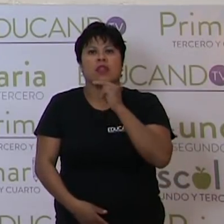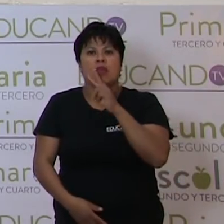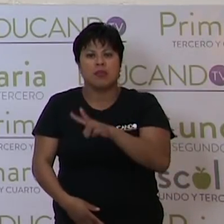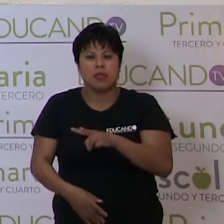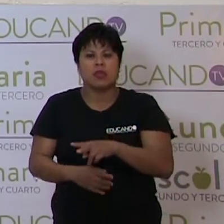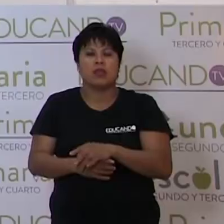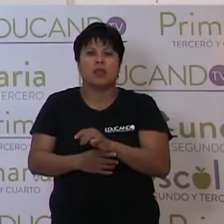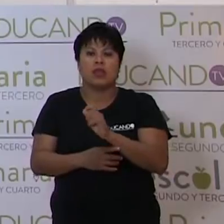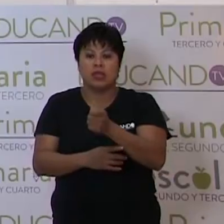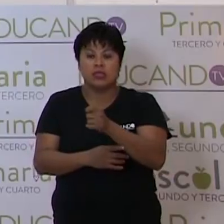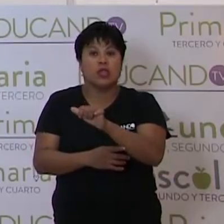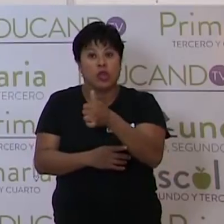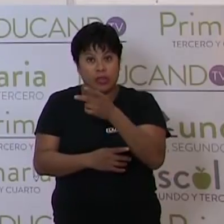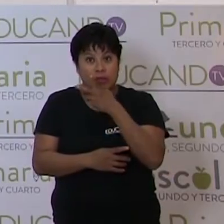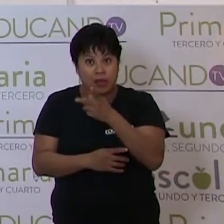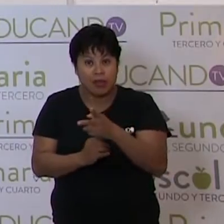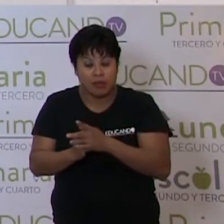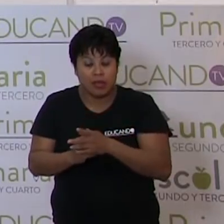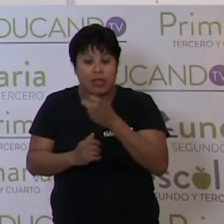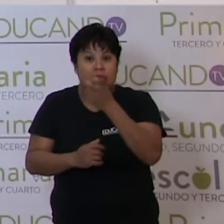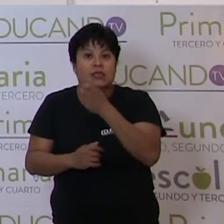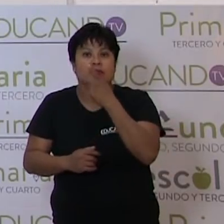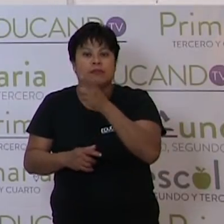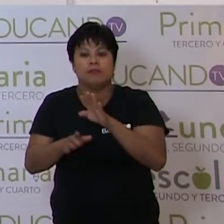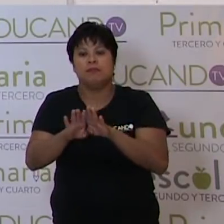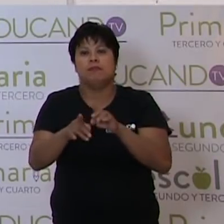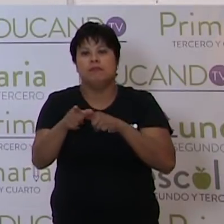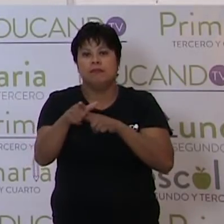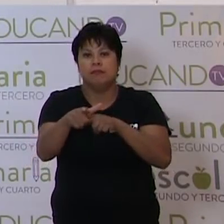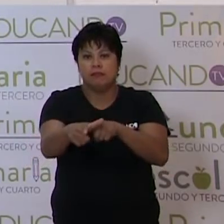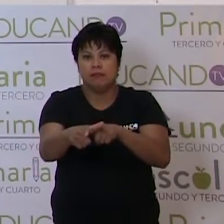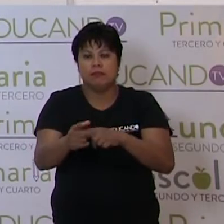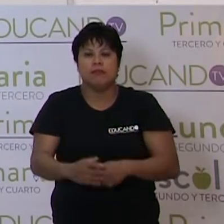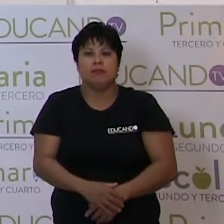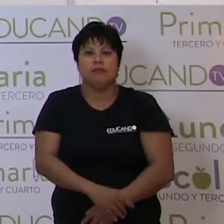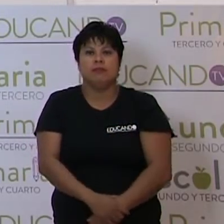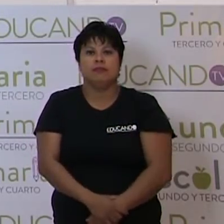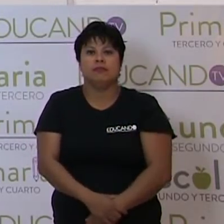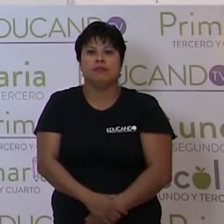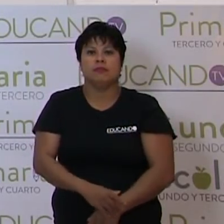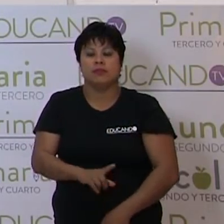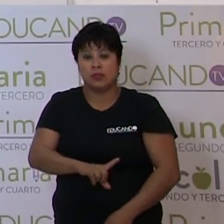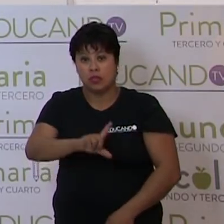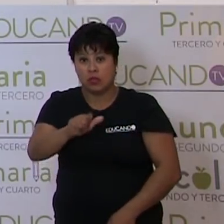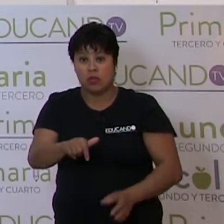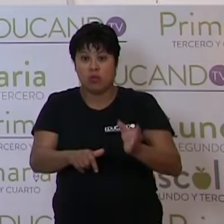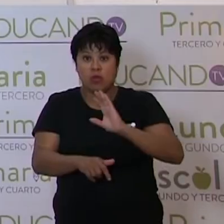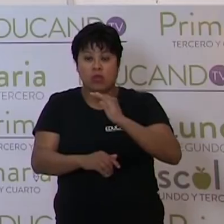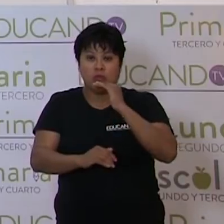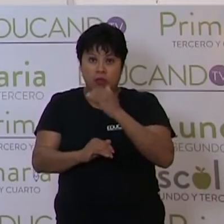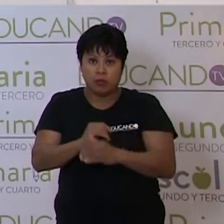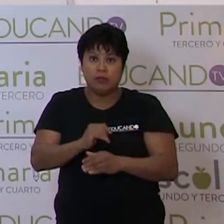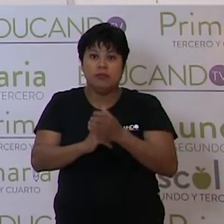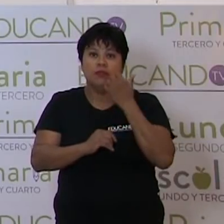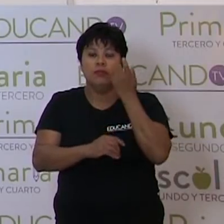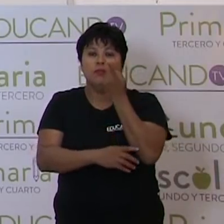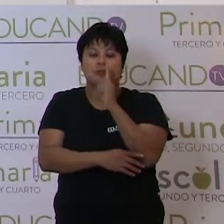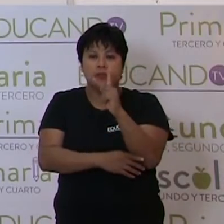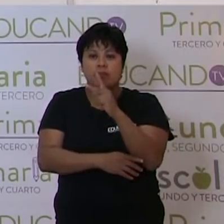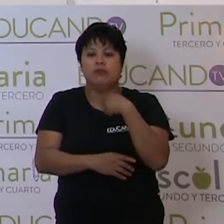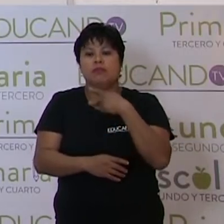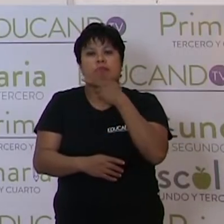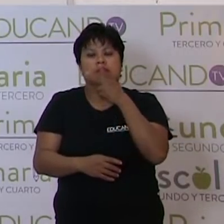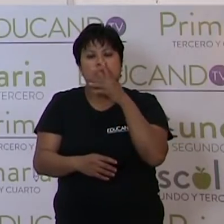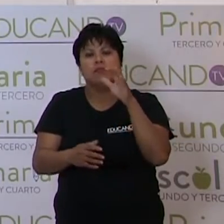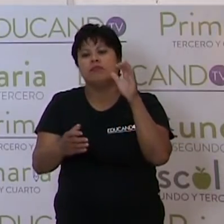es otra palabra que indica sucesión. Luego, cuando terminé la escuela primaria, mi papá se